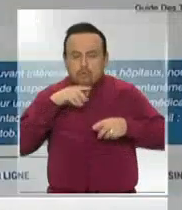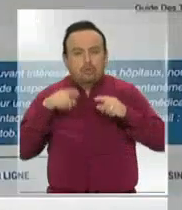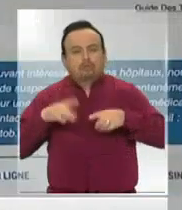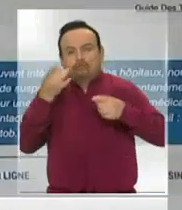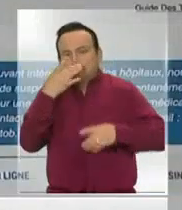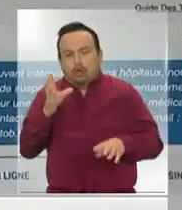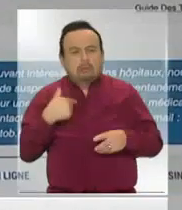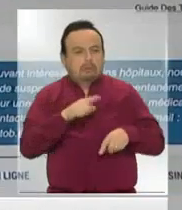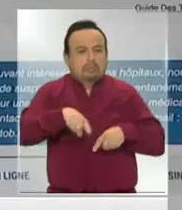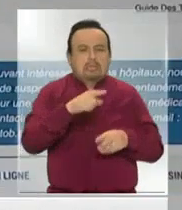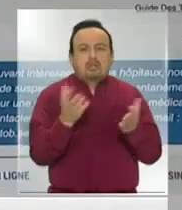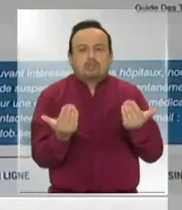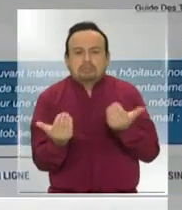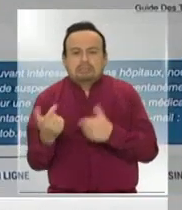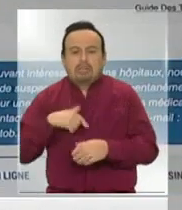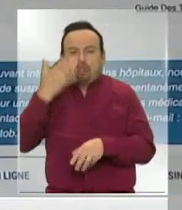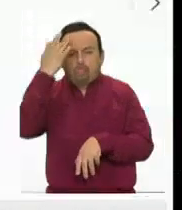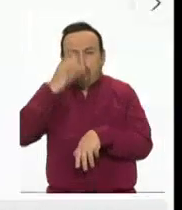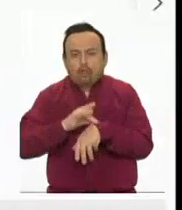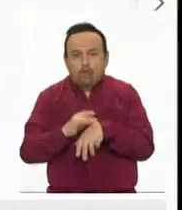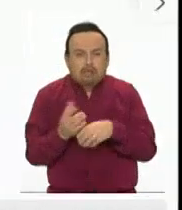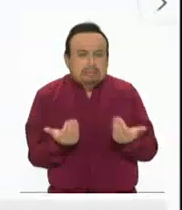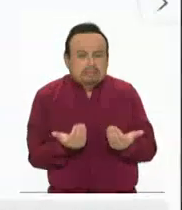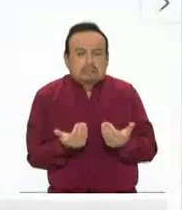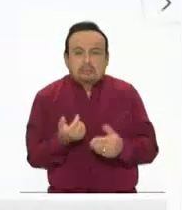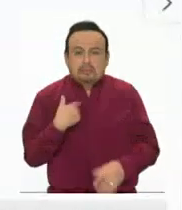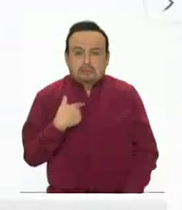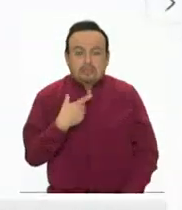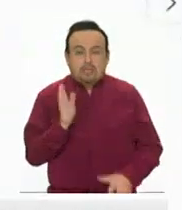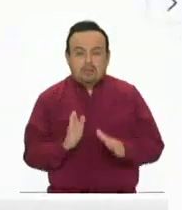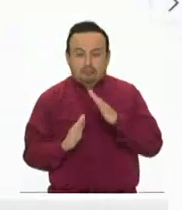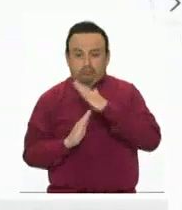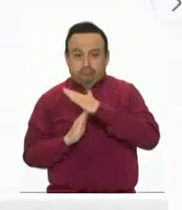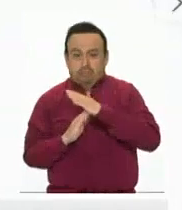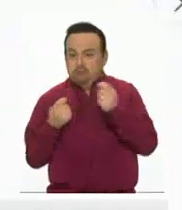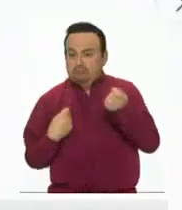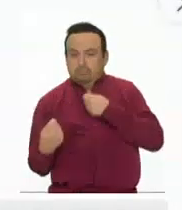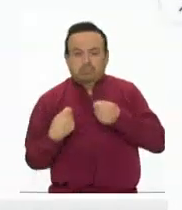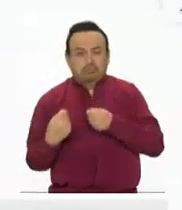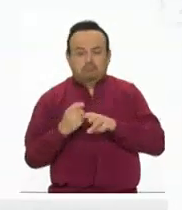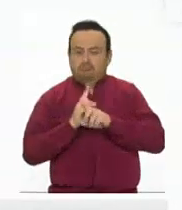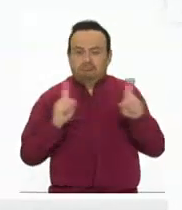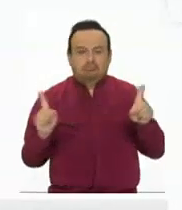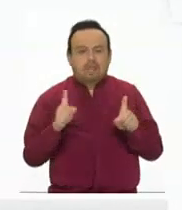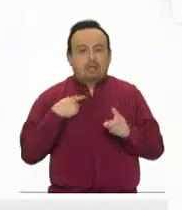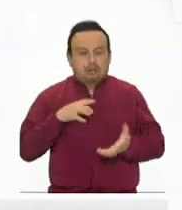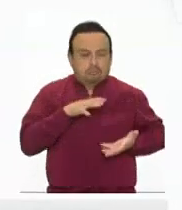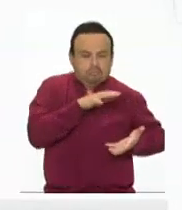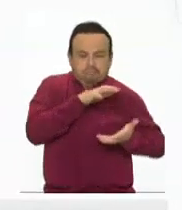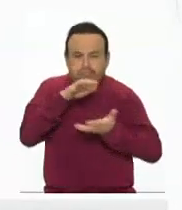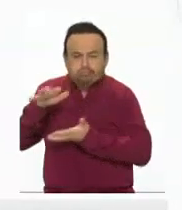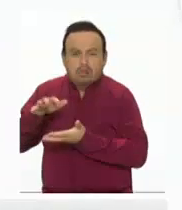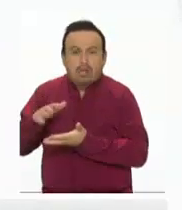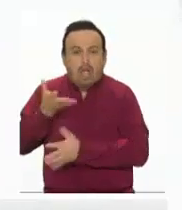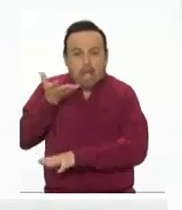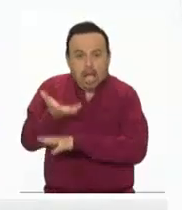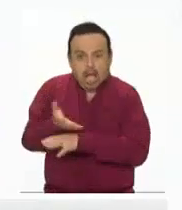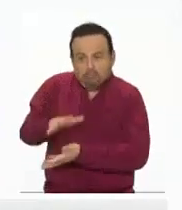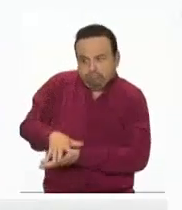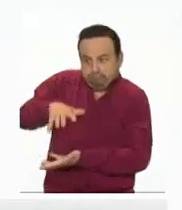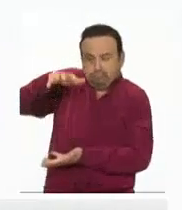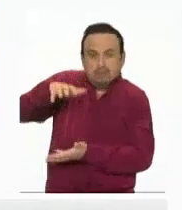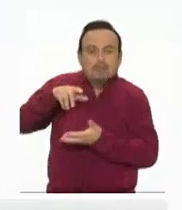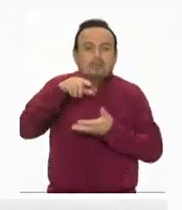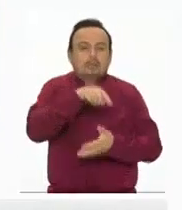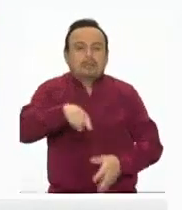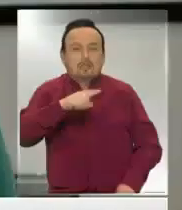solo para las necesidades médicas. Hemos decidido congelar la venta de la máscara para dar la totalidad de nuestras existencias al personal